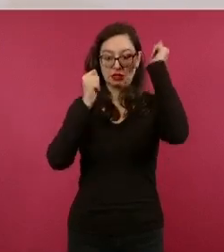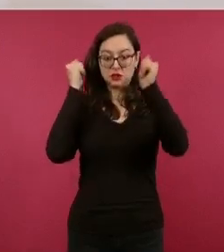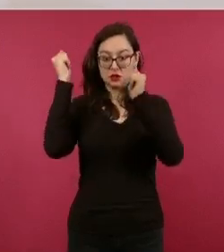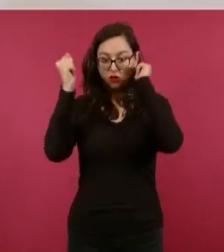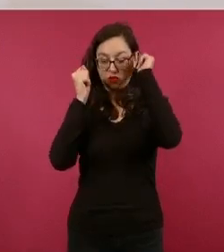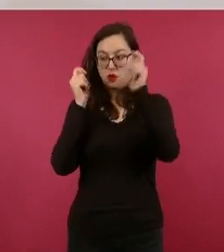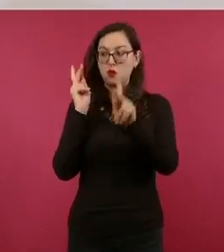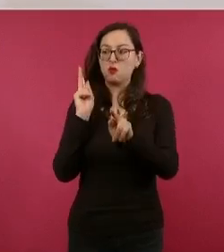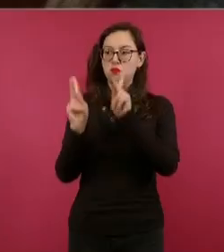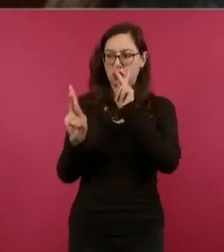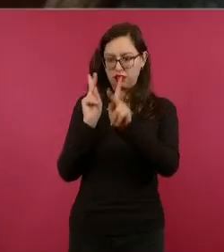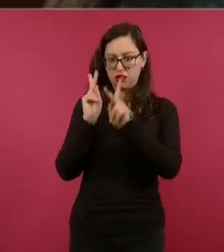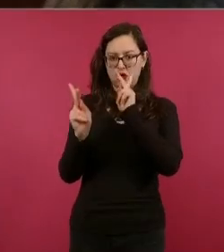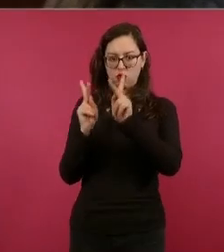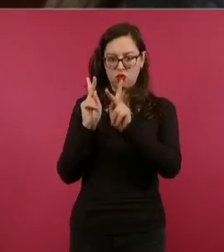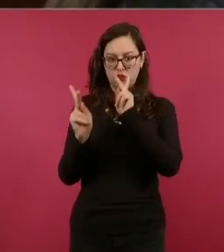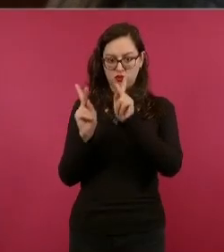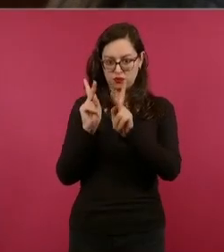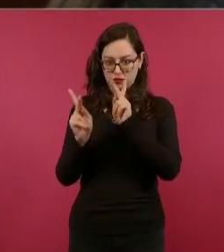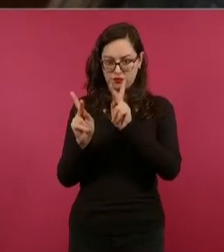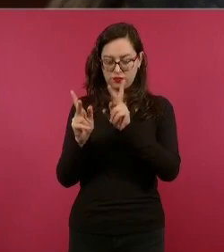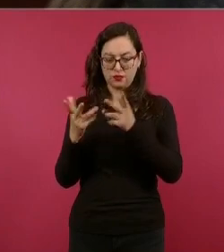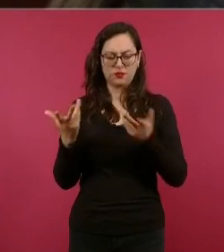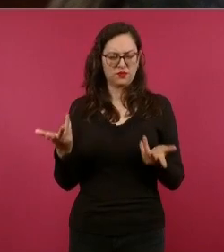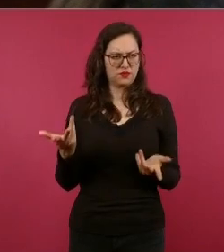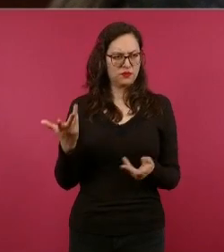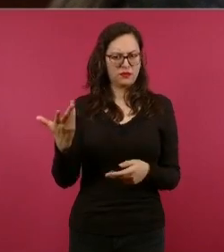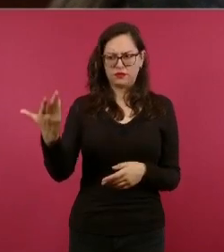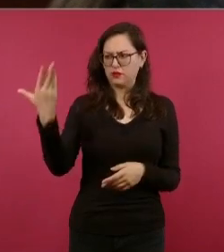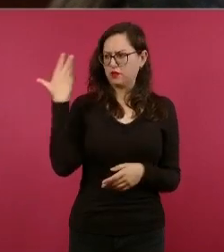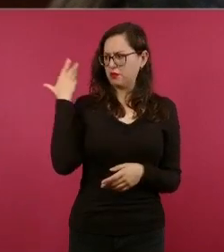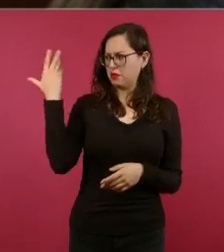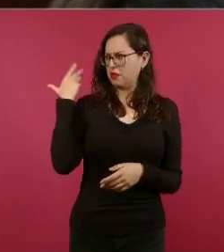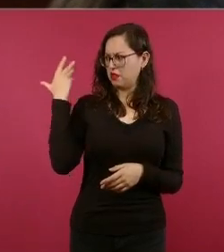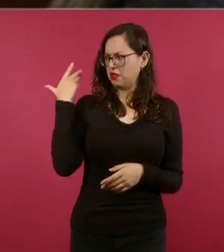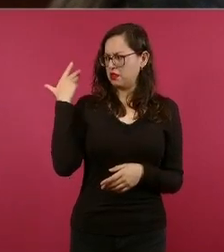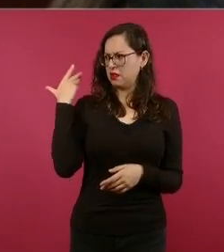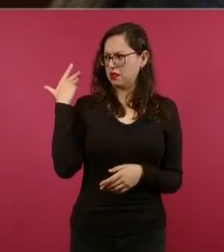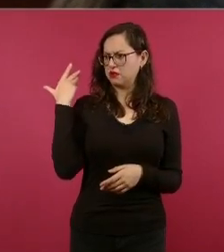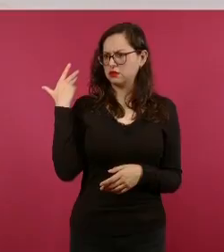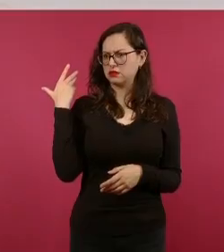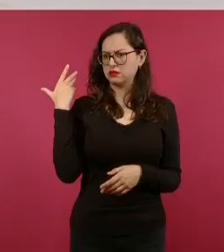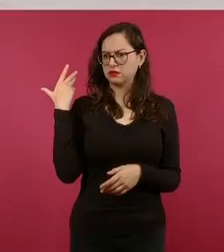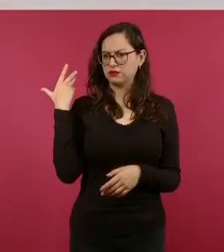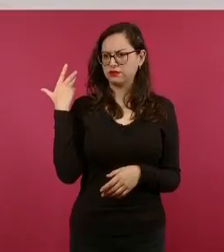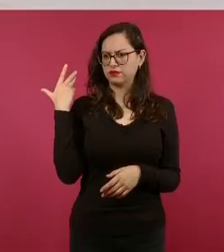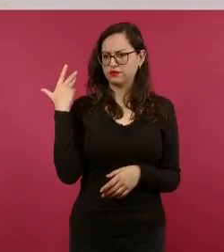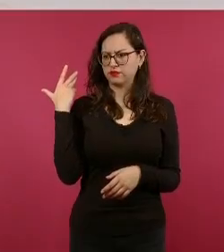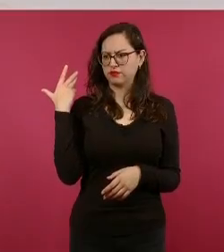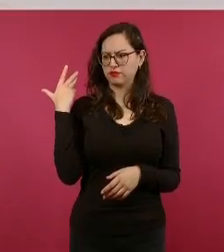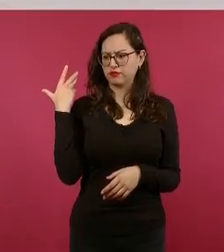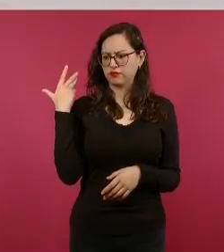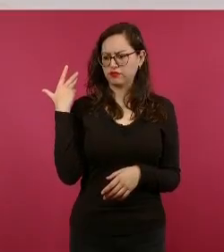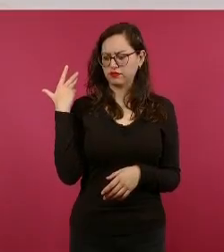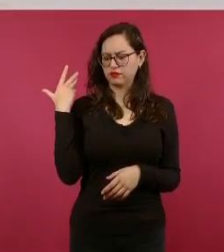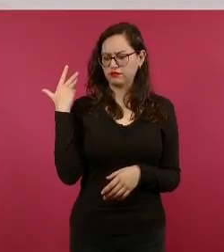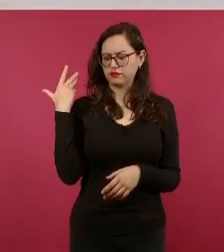Ahora que vino quien fue embajador durante algún tiempo de